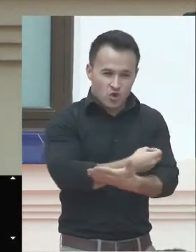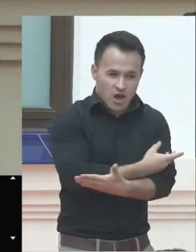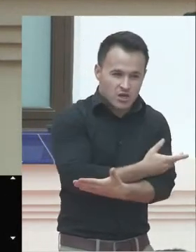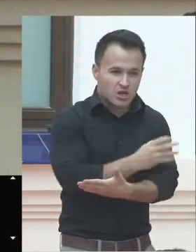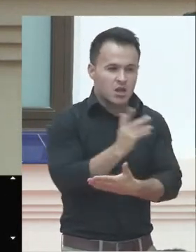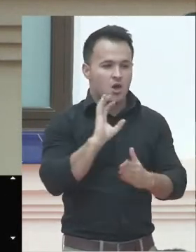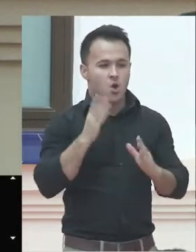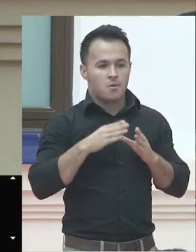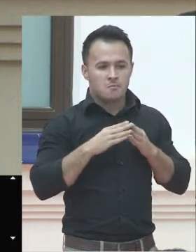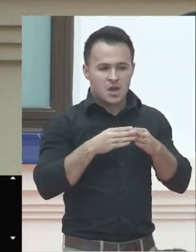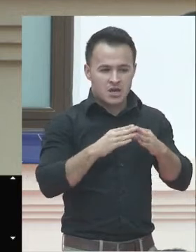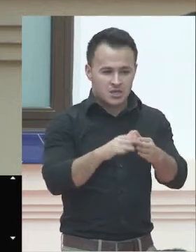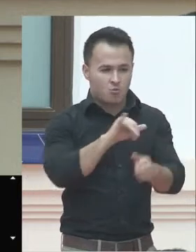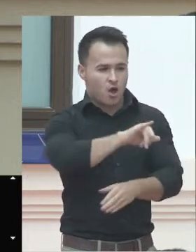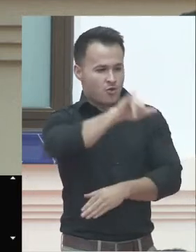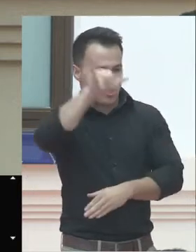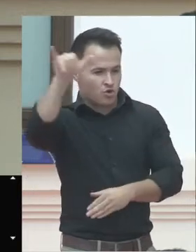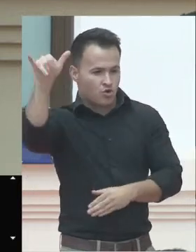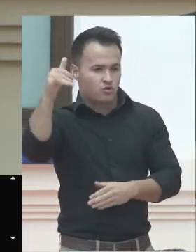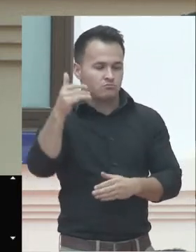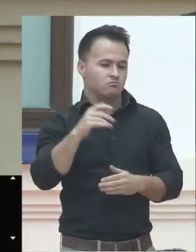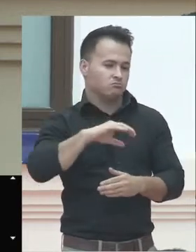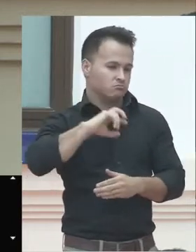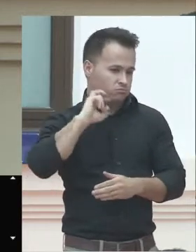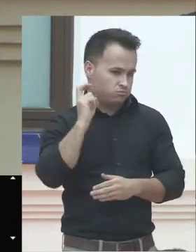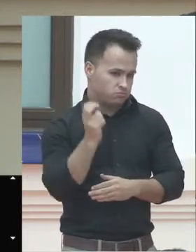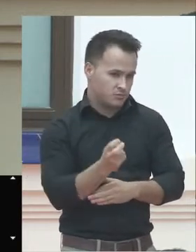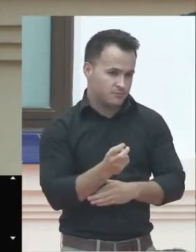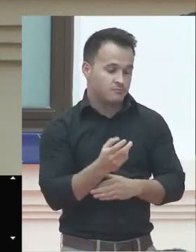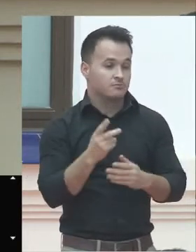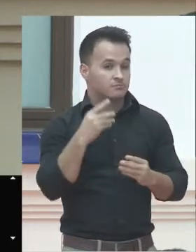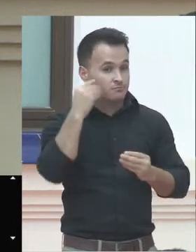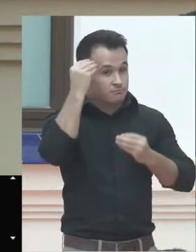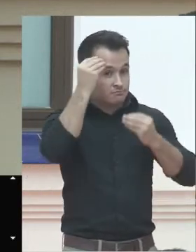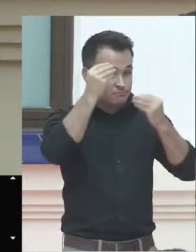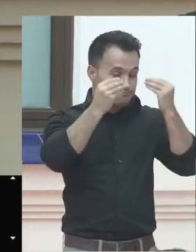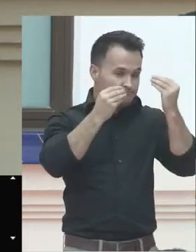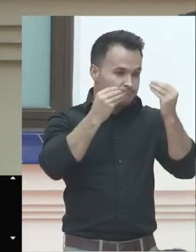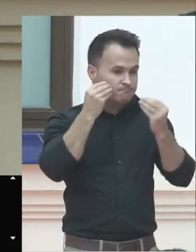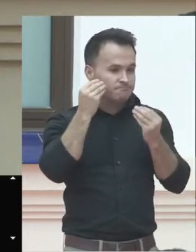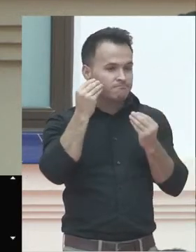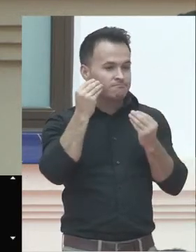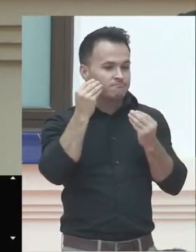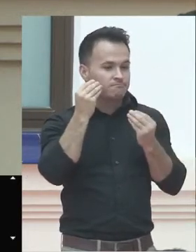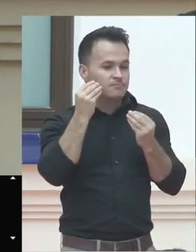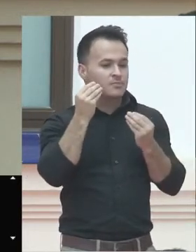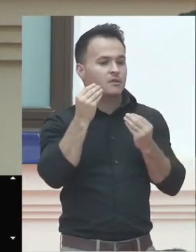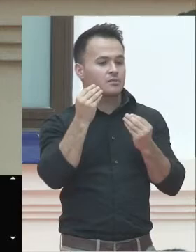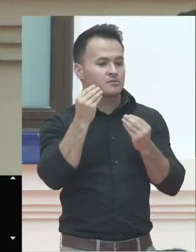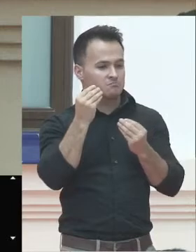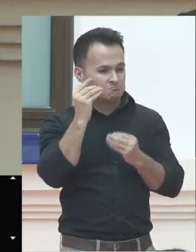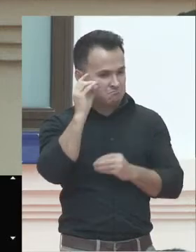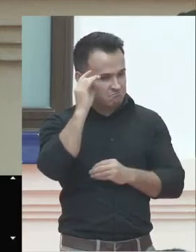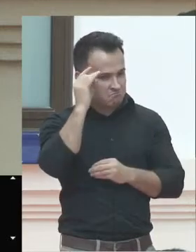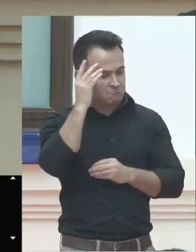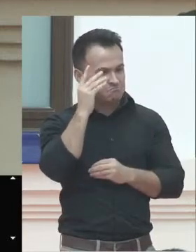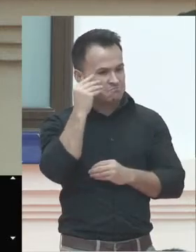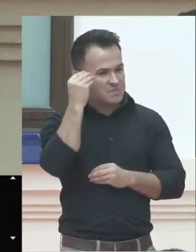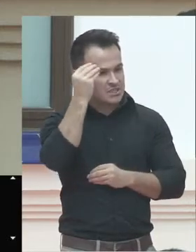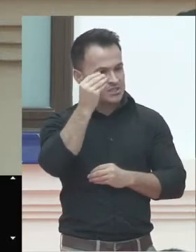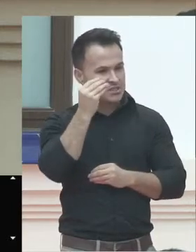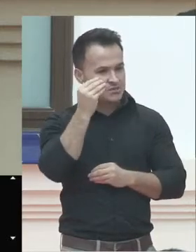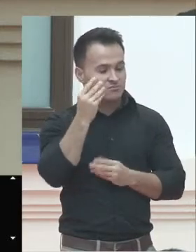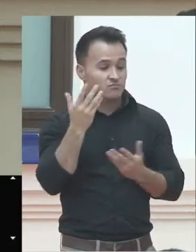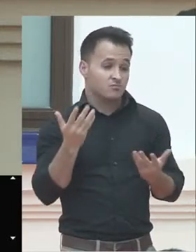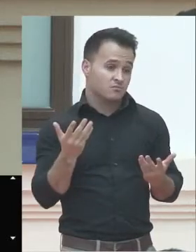sistema marítimo, en la aviación, pero luego, reflexionando más sobre el tema, pensé, bueno, es